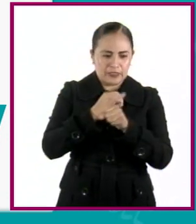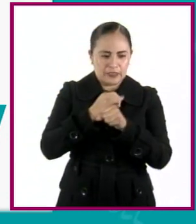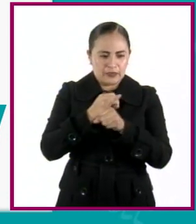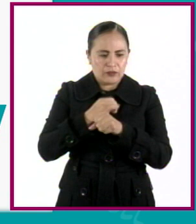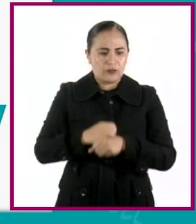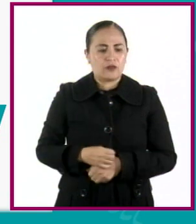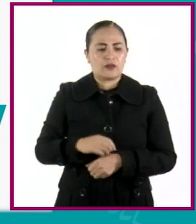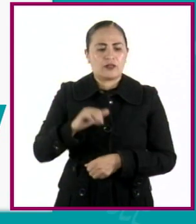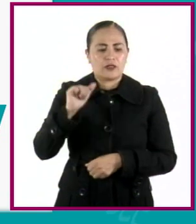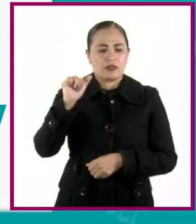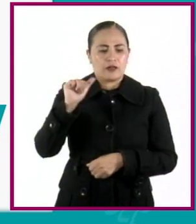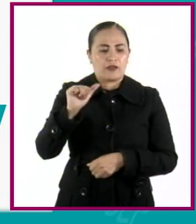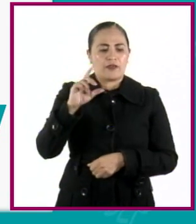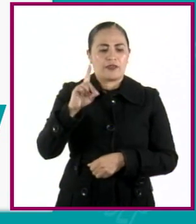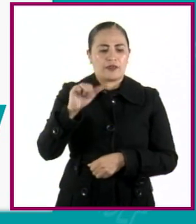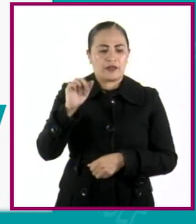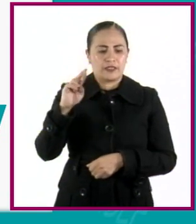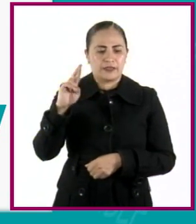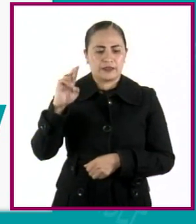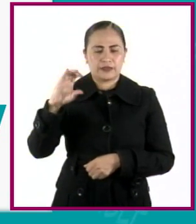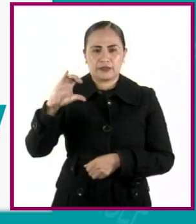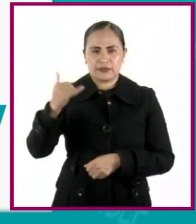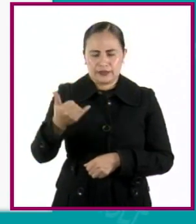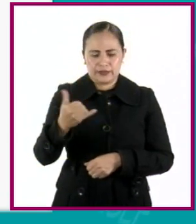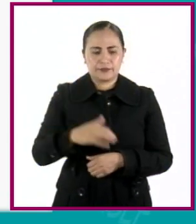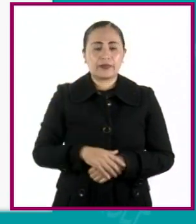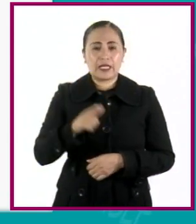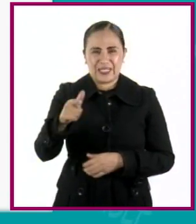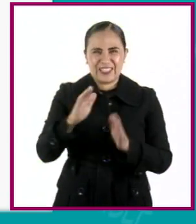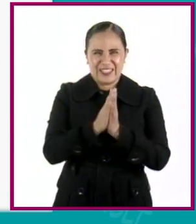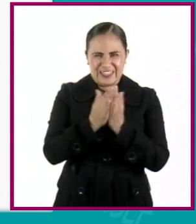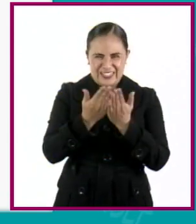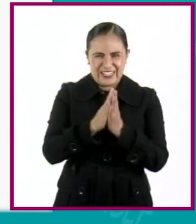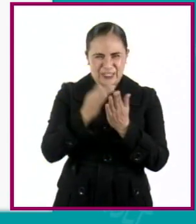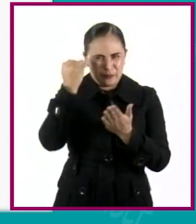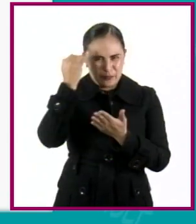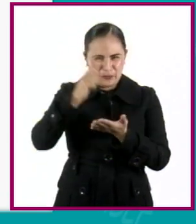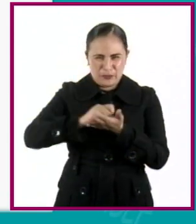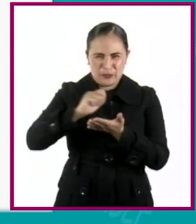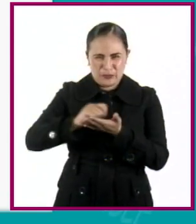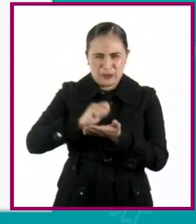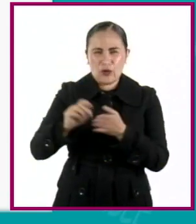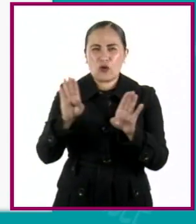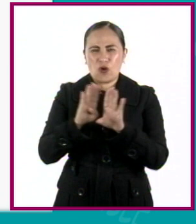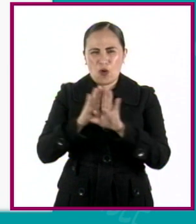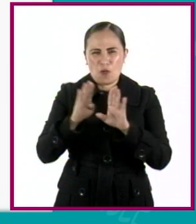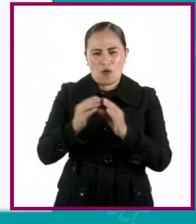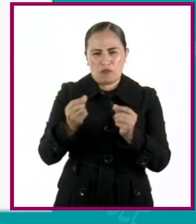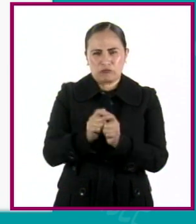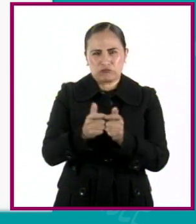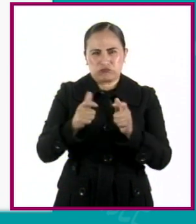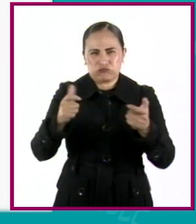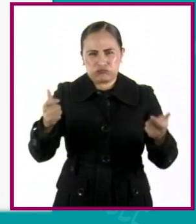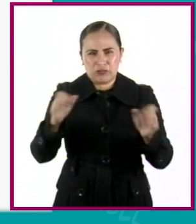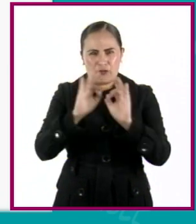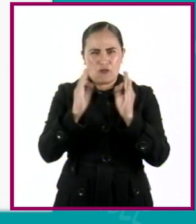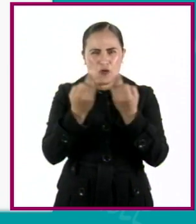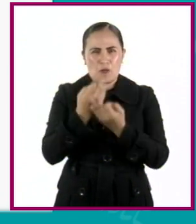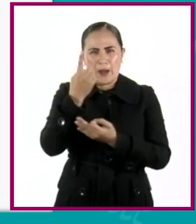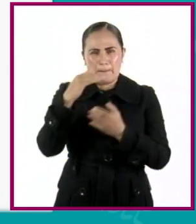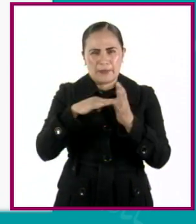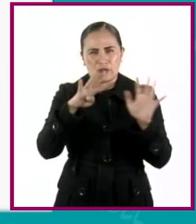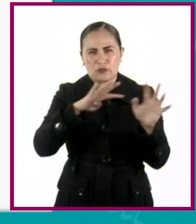Thompson, y bueno, él es el autor del libro titulado Sobre el crecimiento y la forma, en el año de